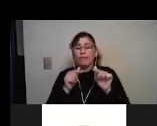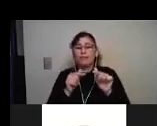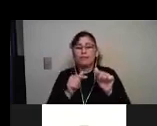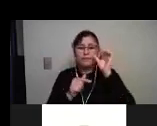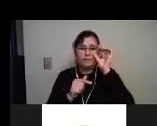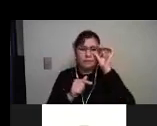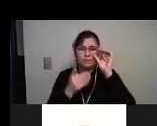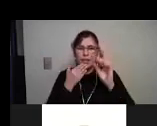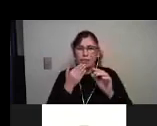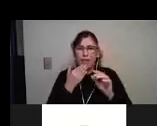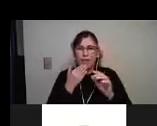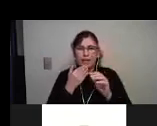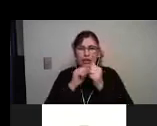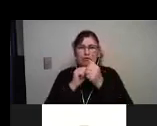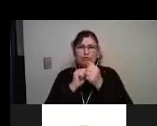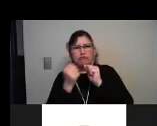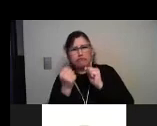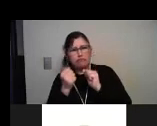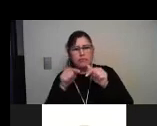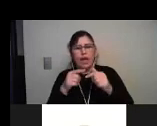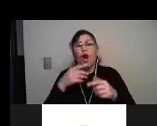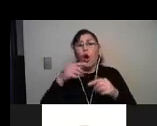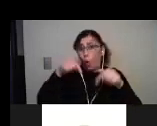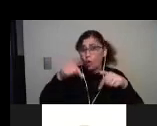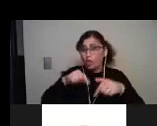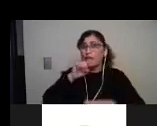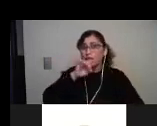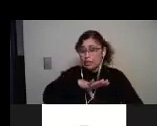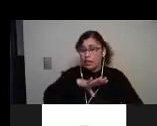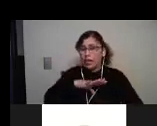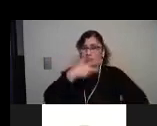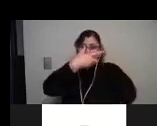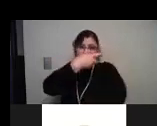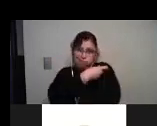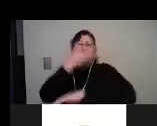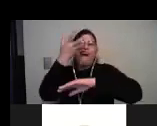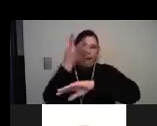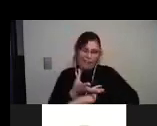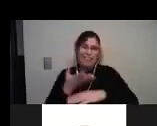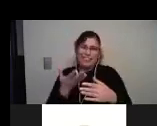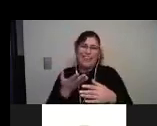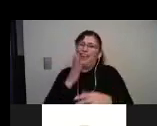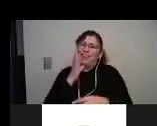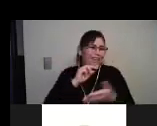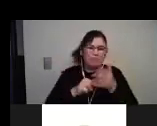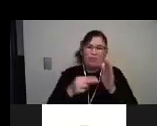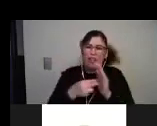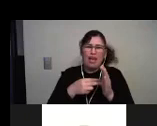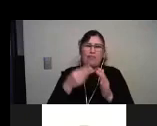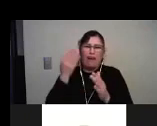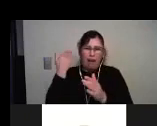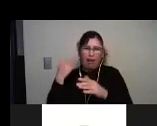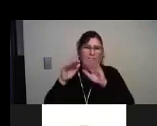bueno, que gracias a todo el proceso científico, hoy día en Chile a todos los niños se les vacuna contra la poliomielitis, ¿ya? Y